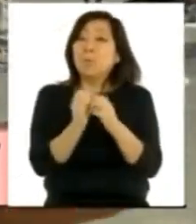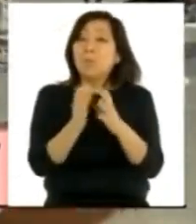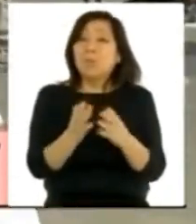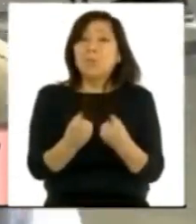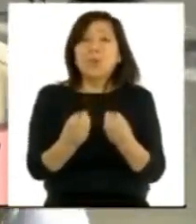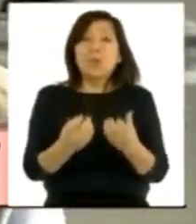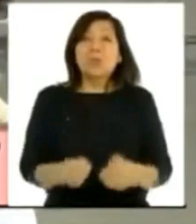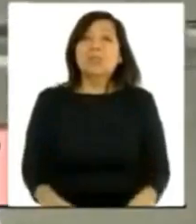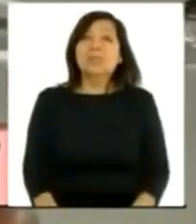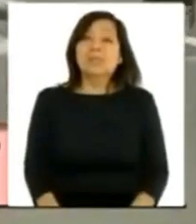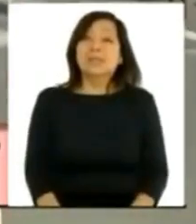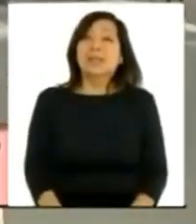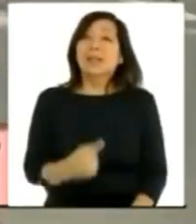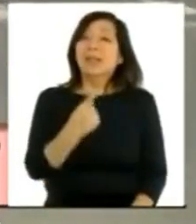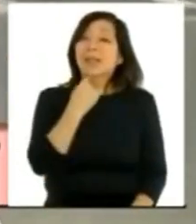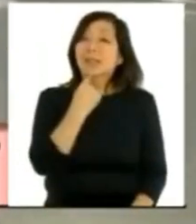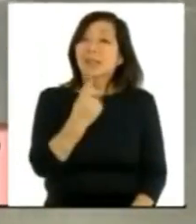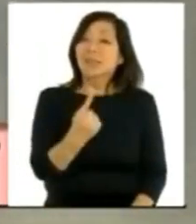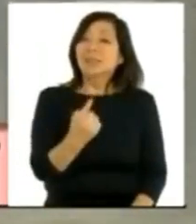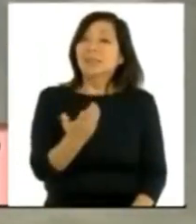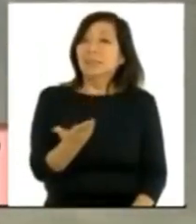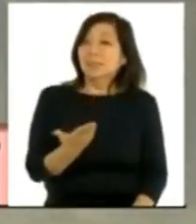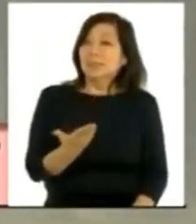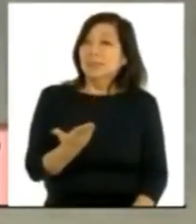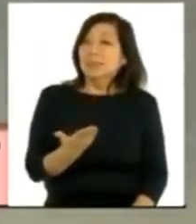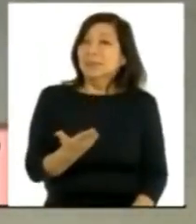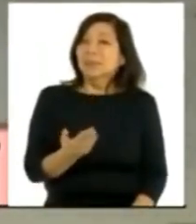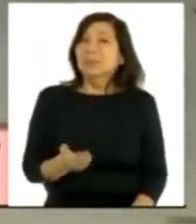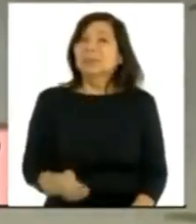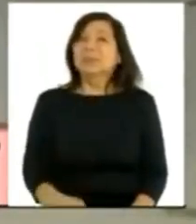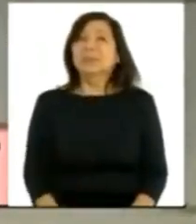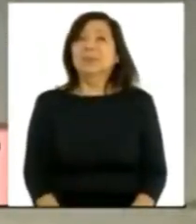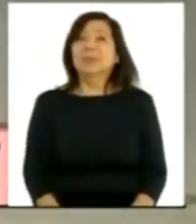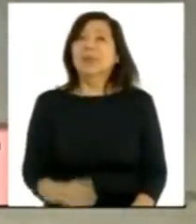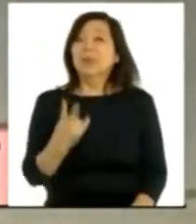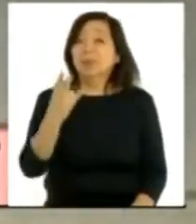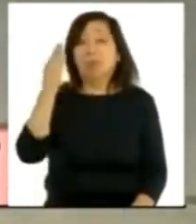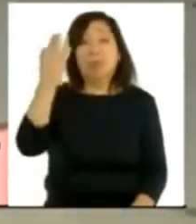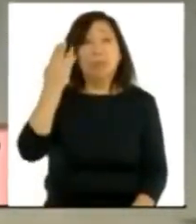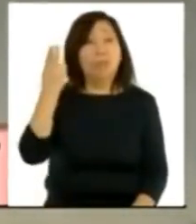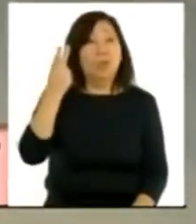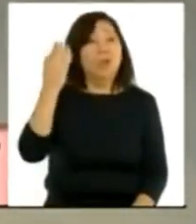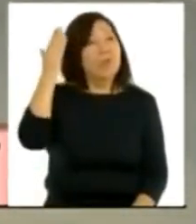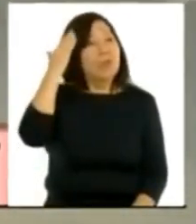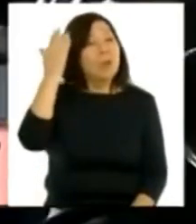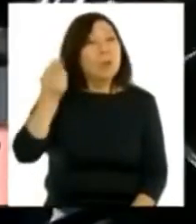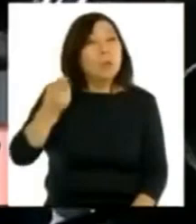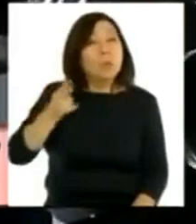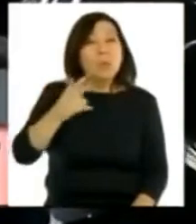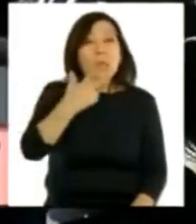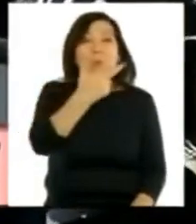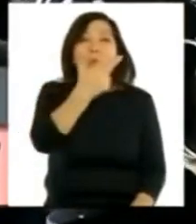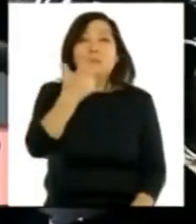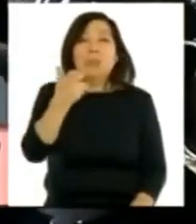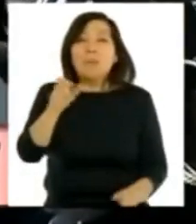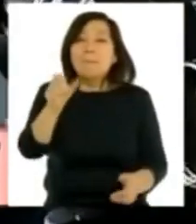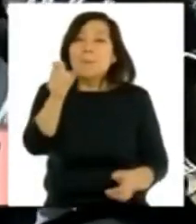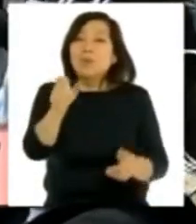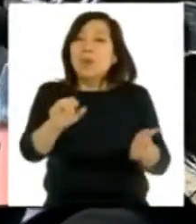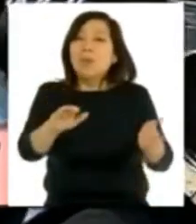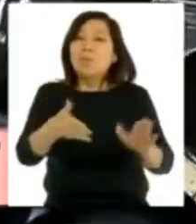incluso señalando que, según el SINADEF, hace 2 días la cifra superó los 300